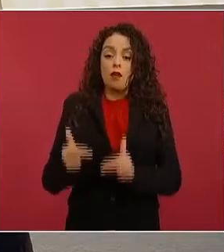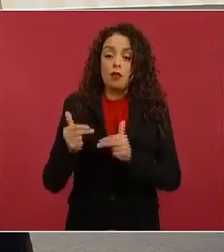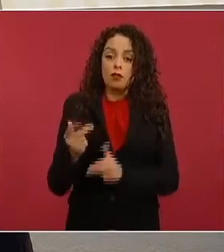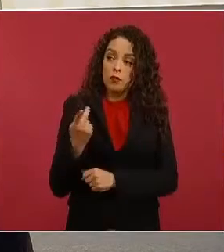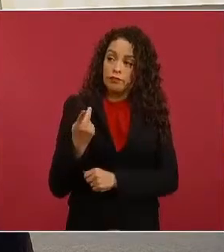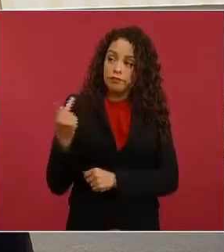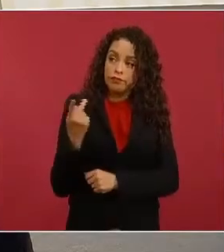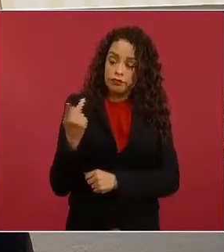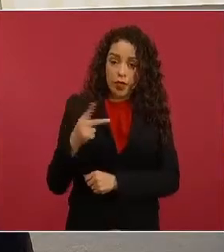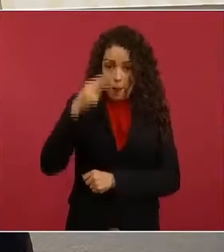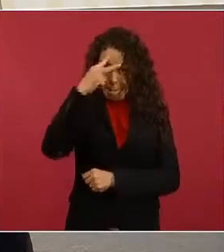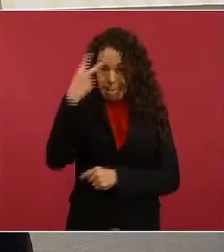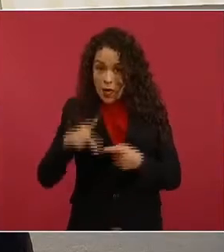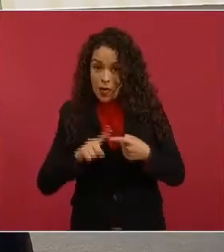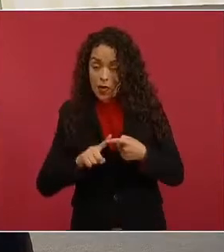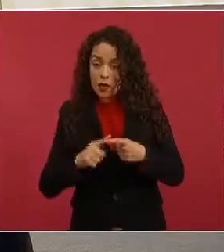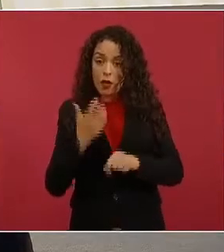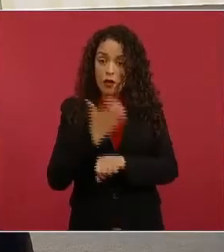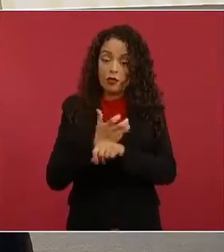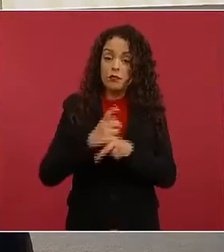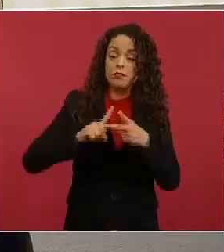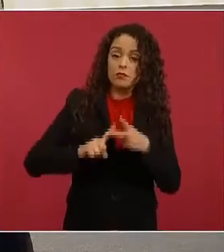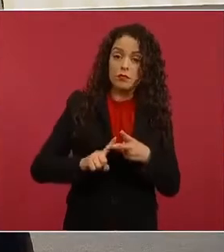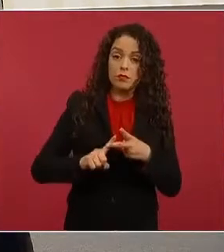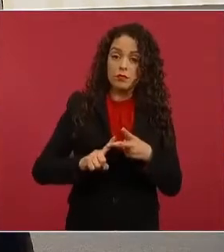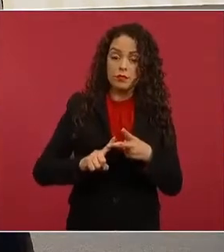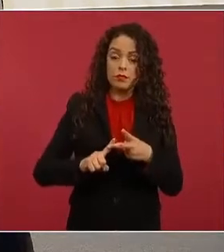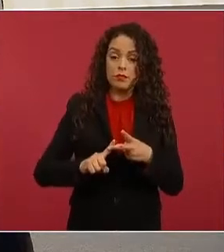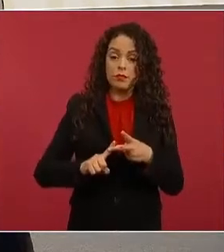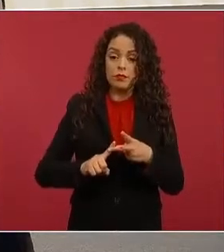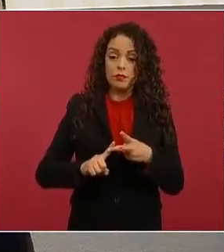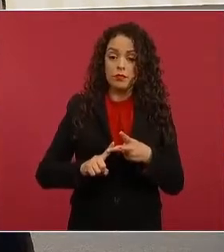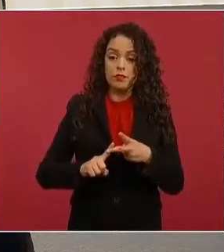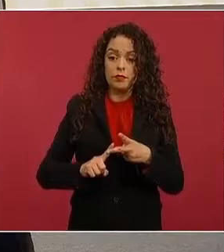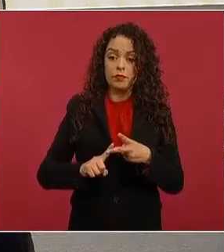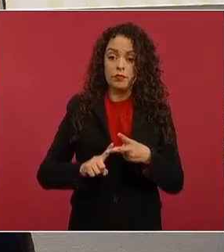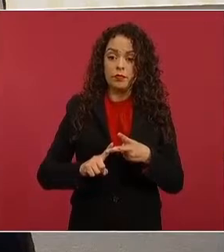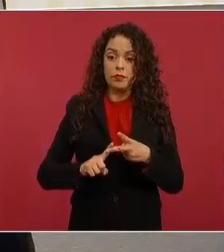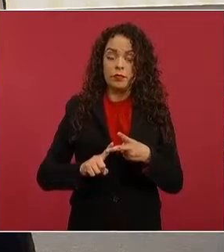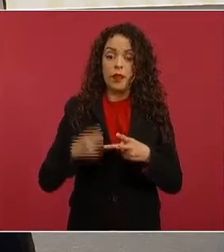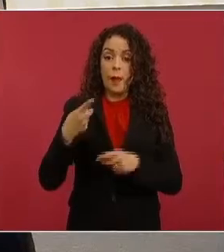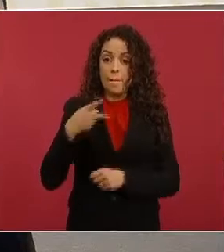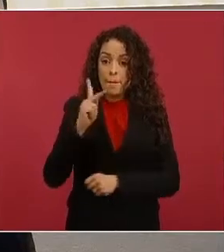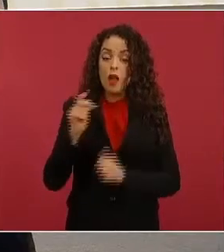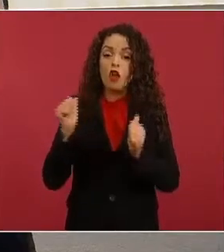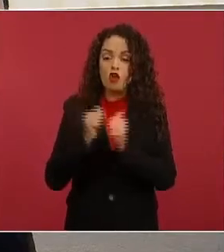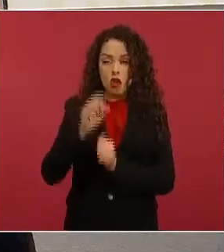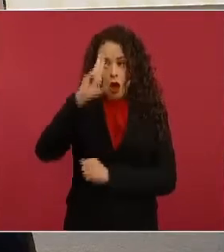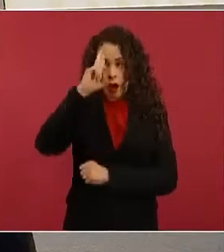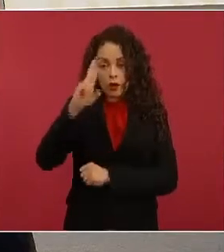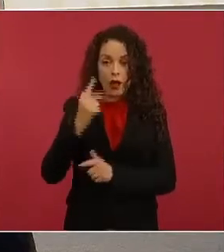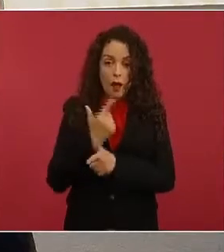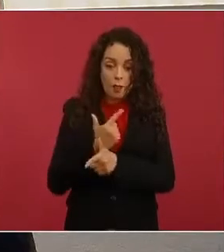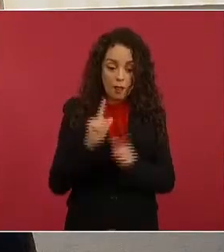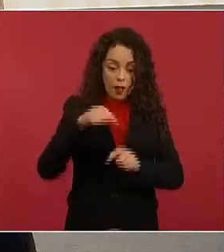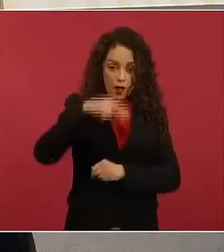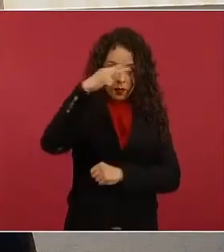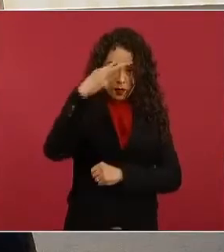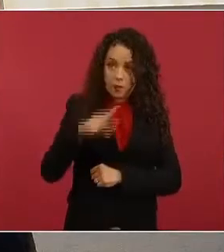dos naciones, con respeto a nuestras soberanías y sin permitir